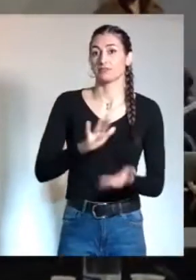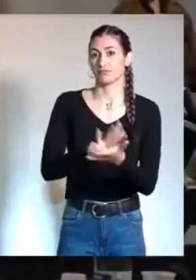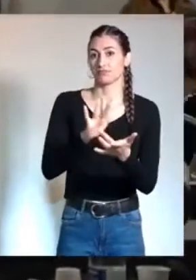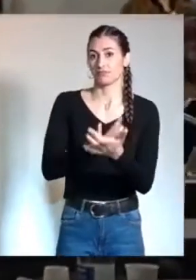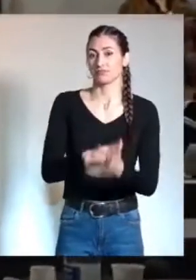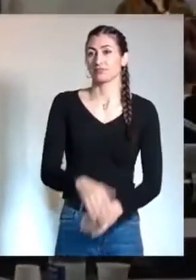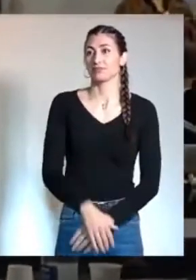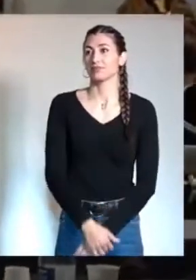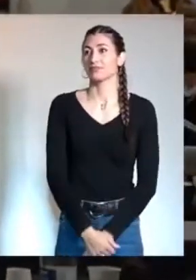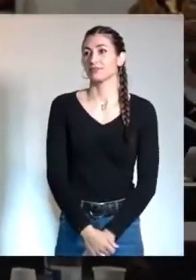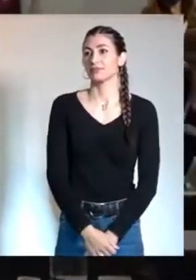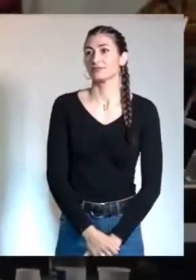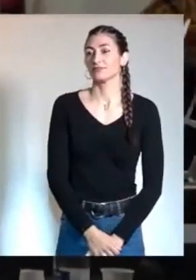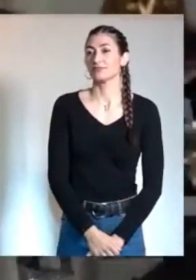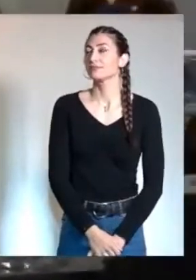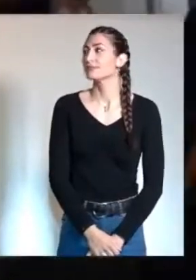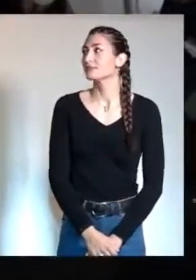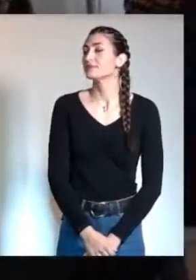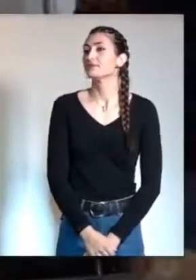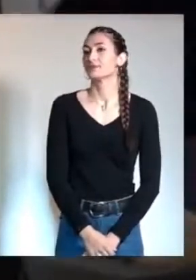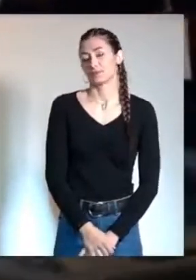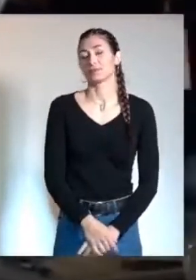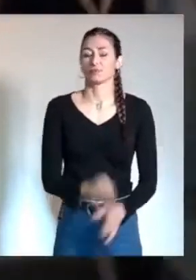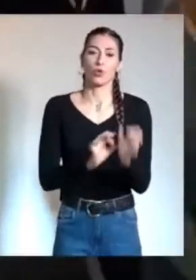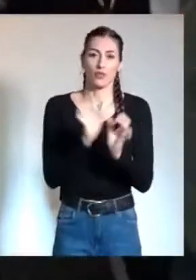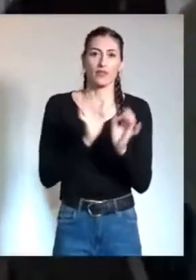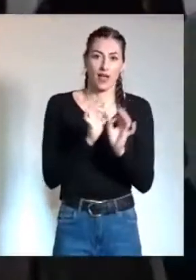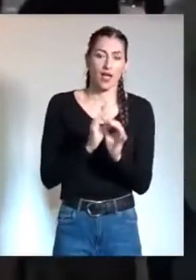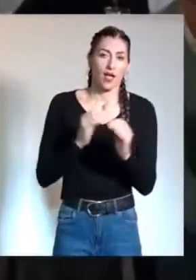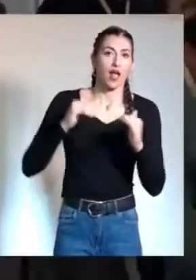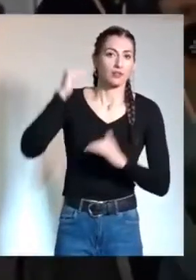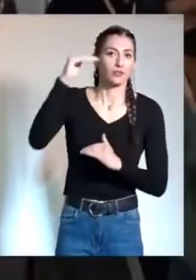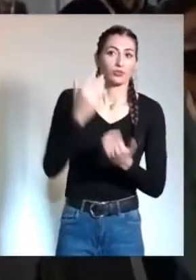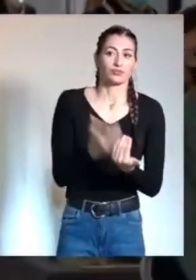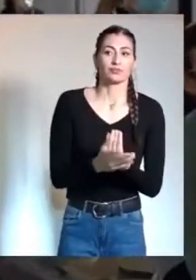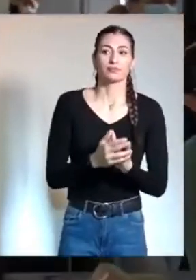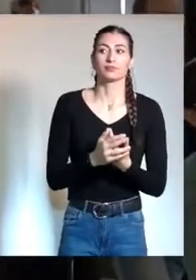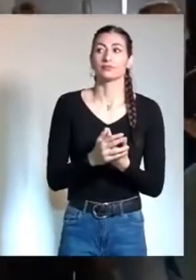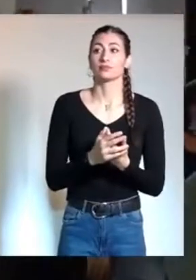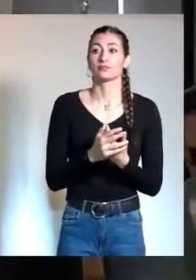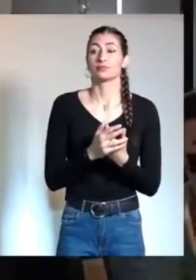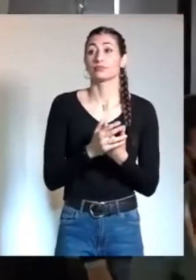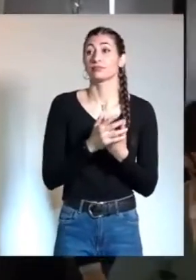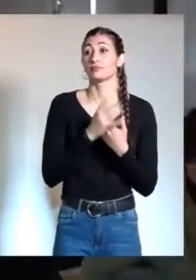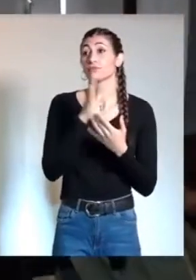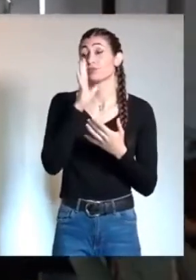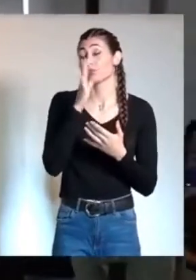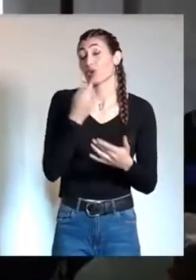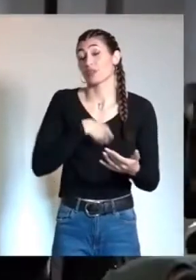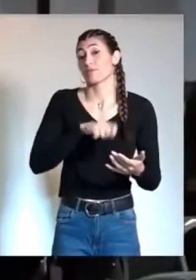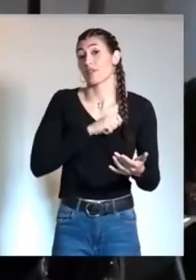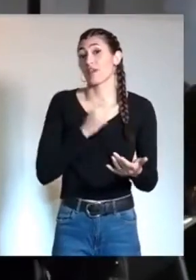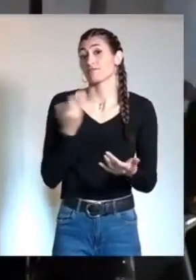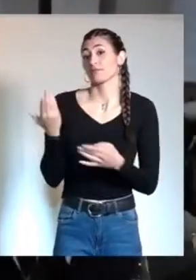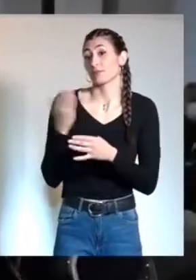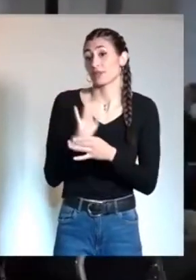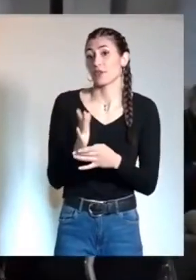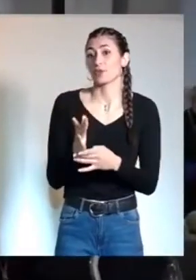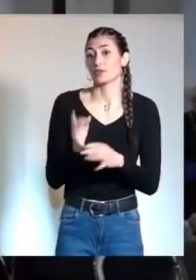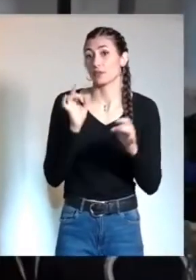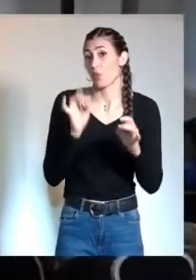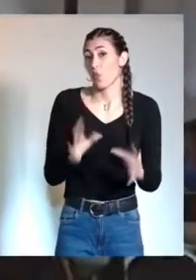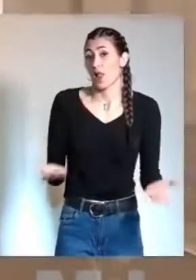tranquilamente. Pues hay un porcentaje muy grande, pues como lo que representa en España. Hay mucha gente